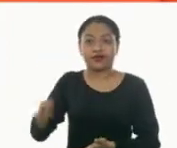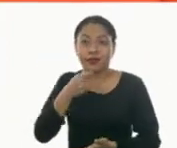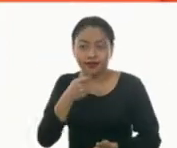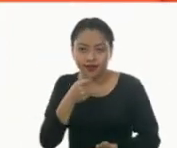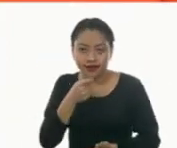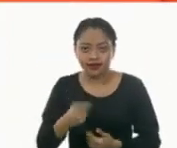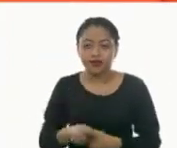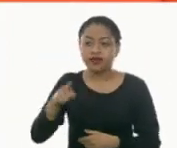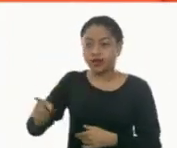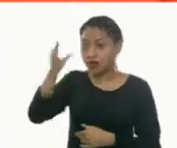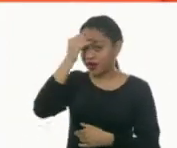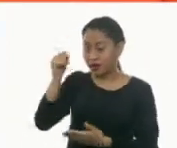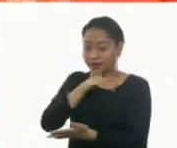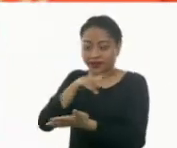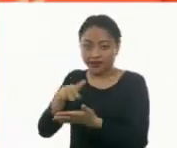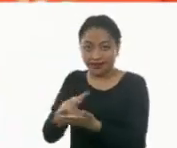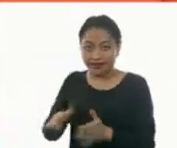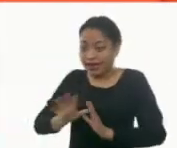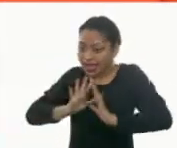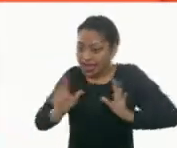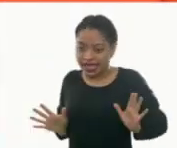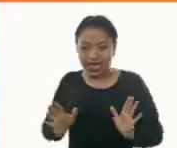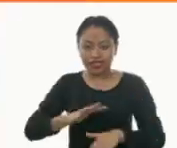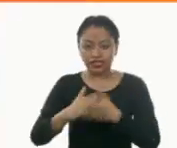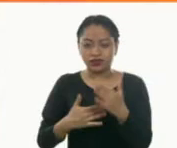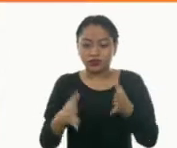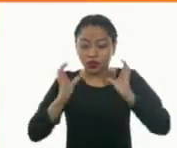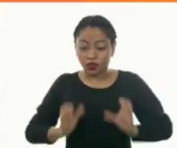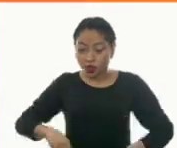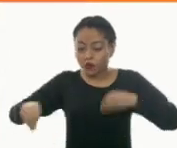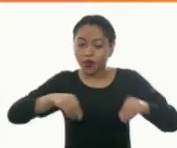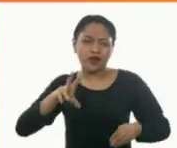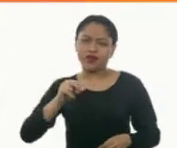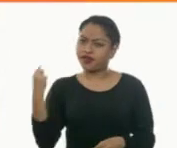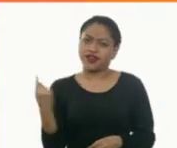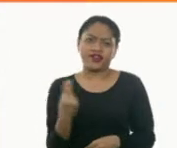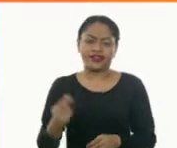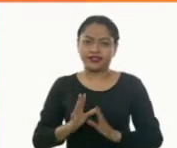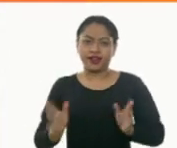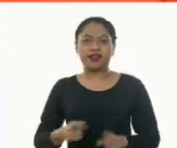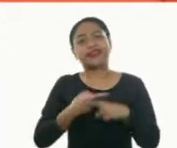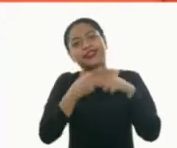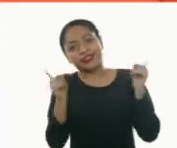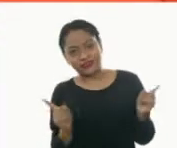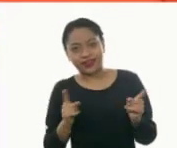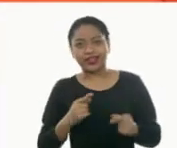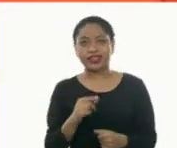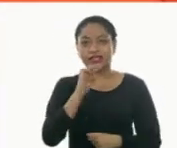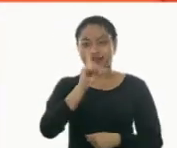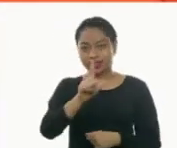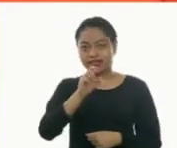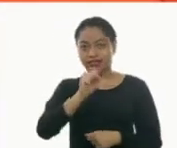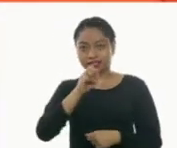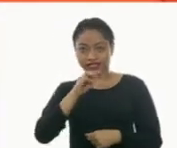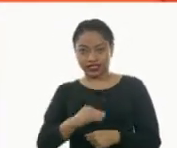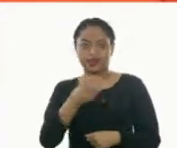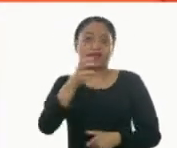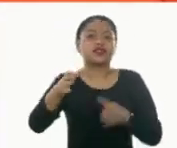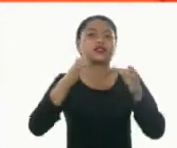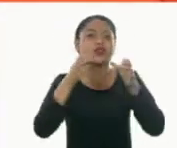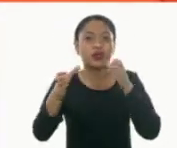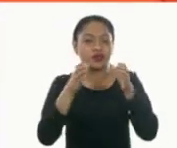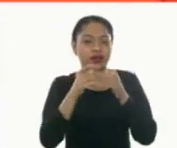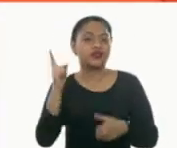niña aprende a leer. Luego deja de utilizar los gestos. La lengua de señas es para comunicación y lo necesitan